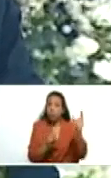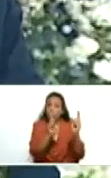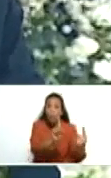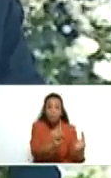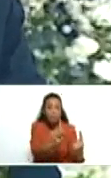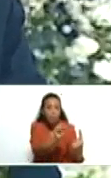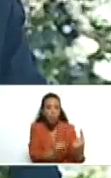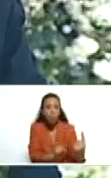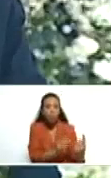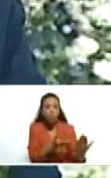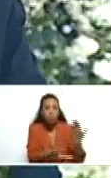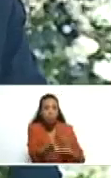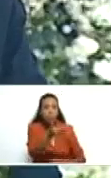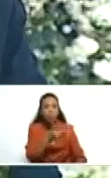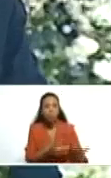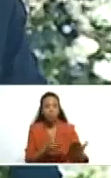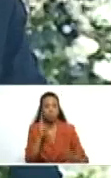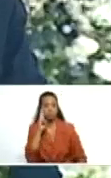en otras personas.